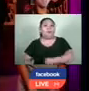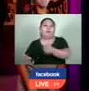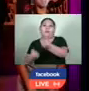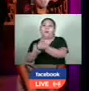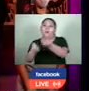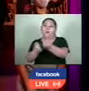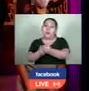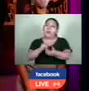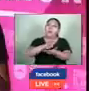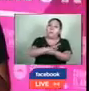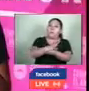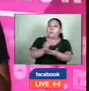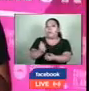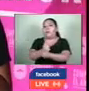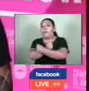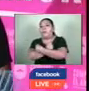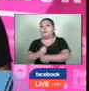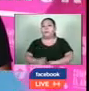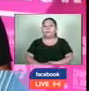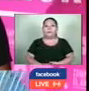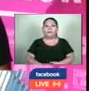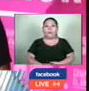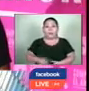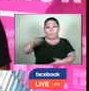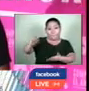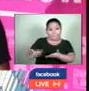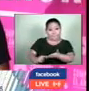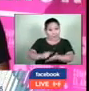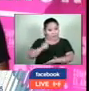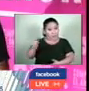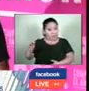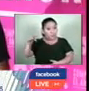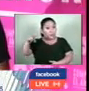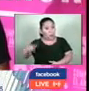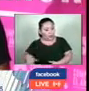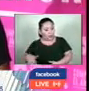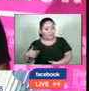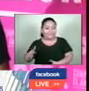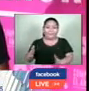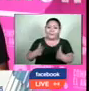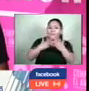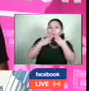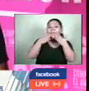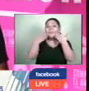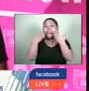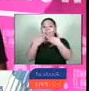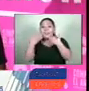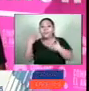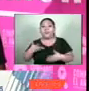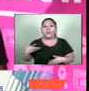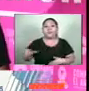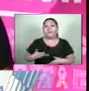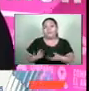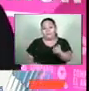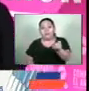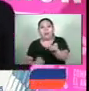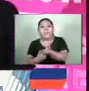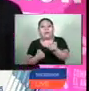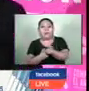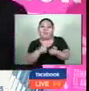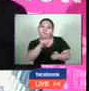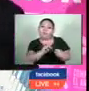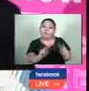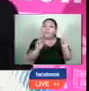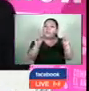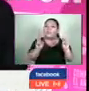arena compartiendo el amor. De este año, por primera vez, estamos súper alegres de contarles que vamos a apoyar una noble causa, que